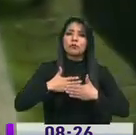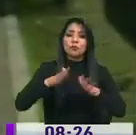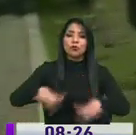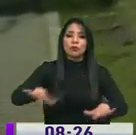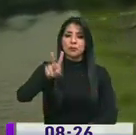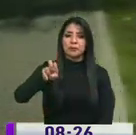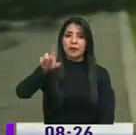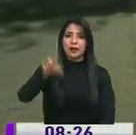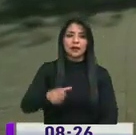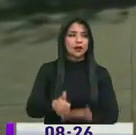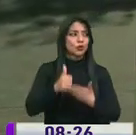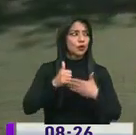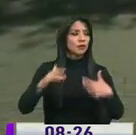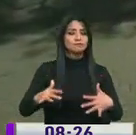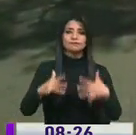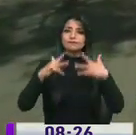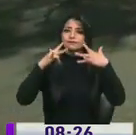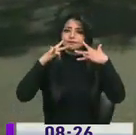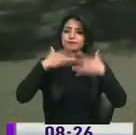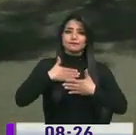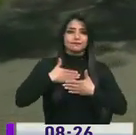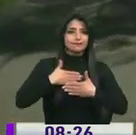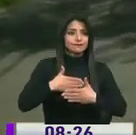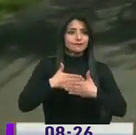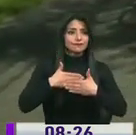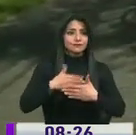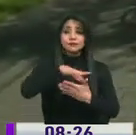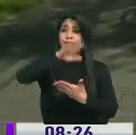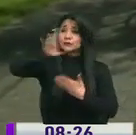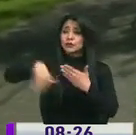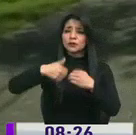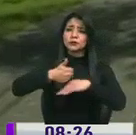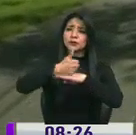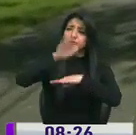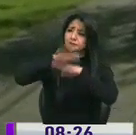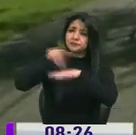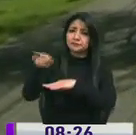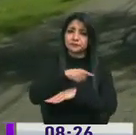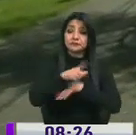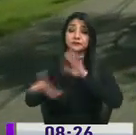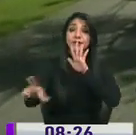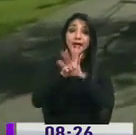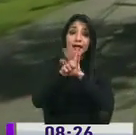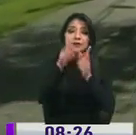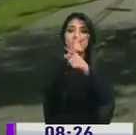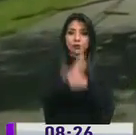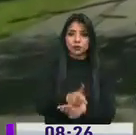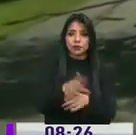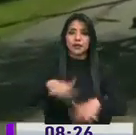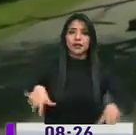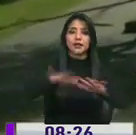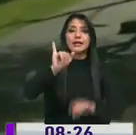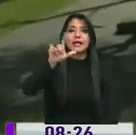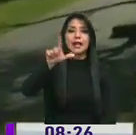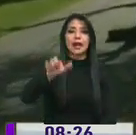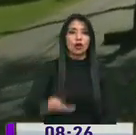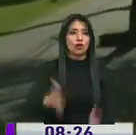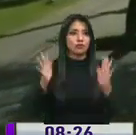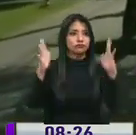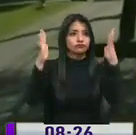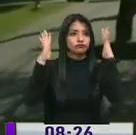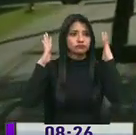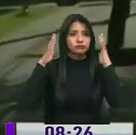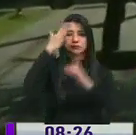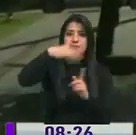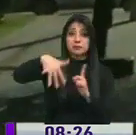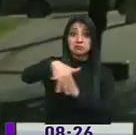donde necesitamos llamar la atención de todas las autoridades para que se cree una ley que proteja el Cerro Ilaló. ¿Por qué? Porque el medio